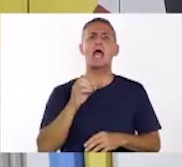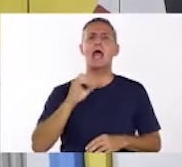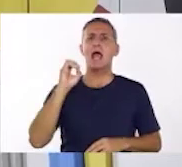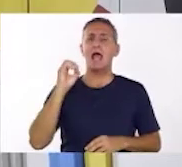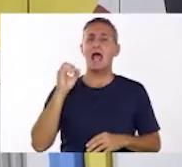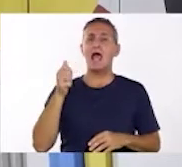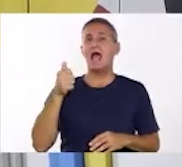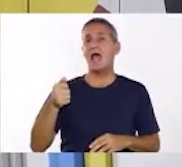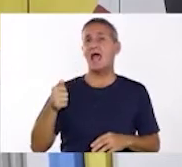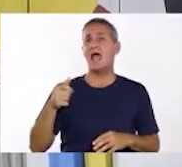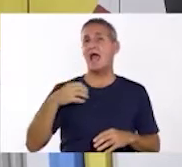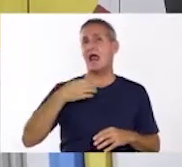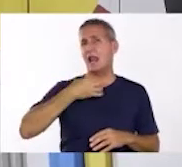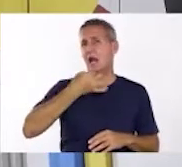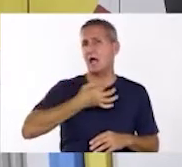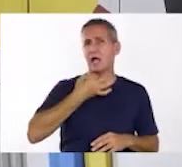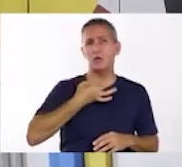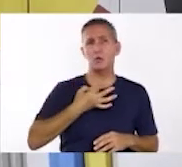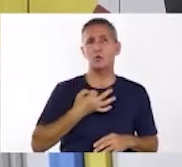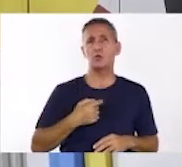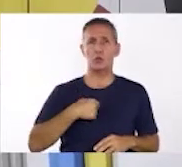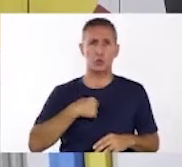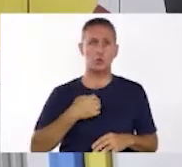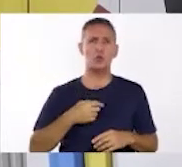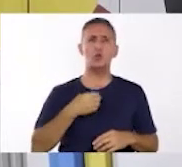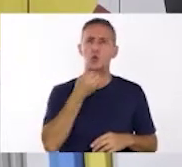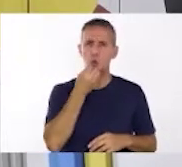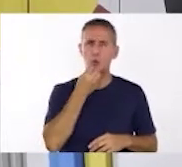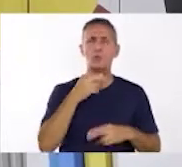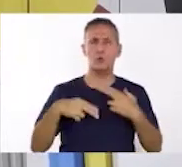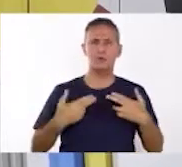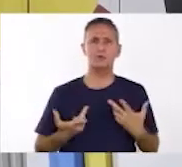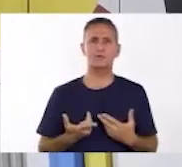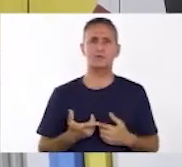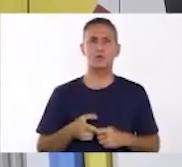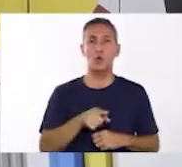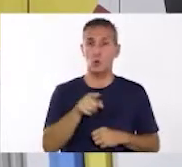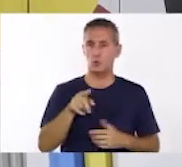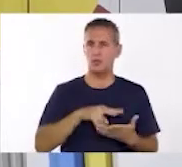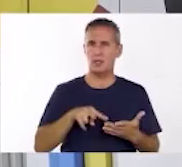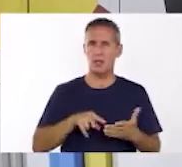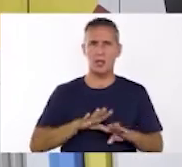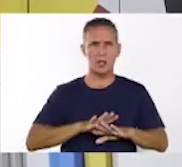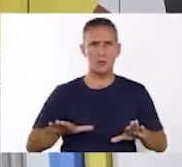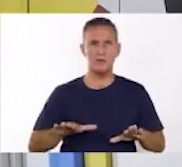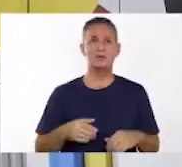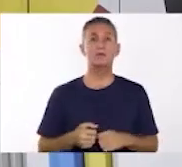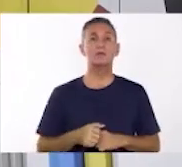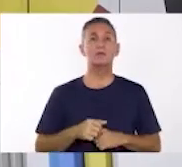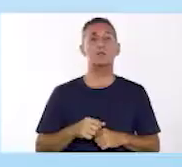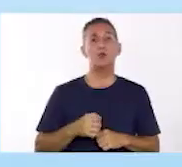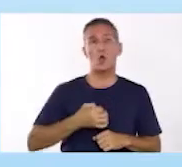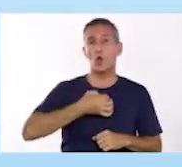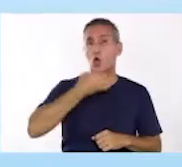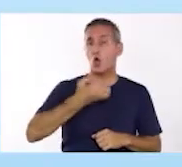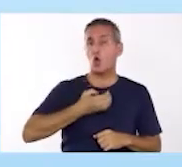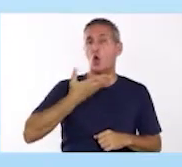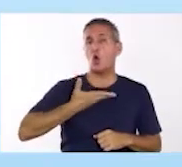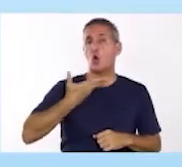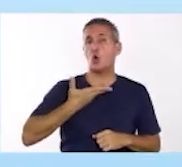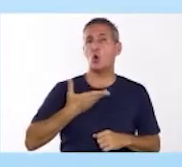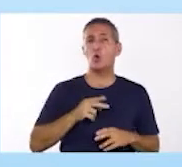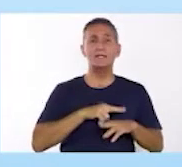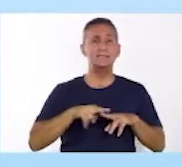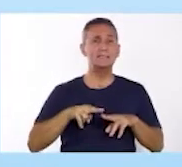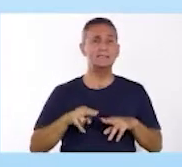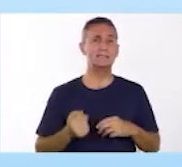yo pude extraer, porque ustedes la leyeron, ¿no? Sí, claro que tienen que haberla leído. Bien, dice, cuenta la historia